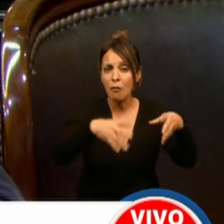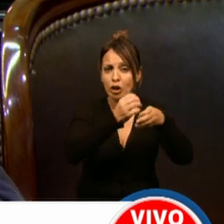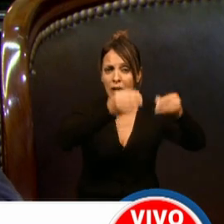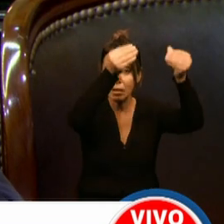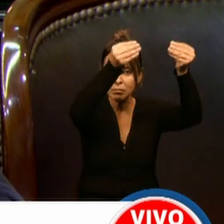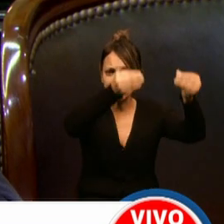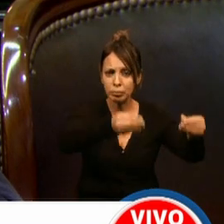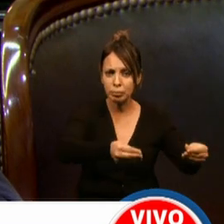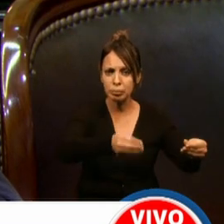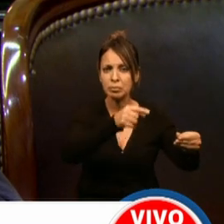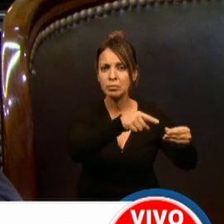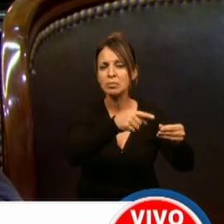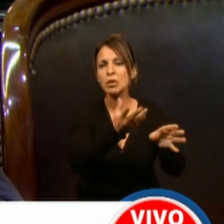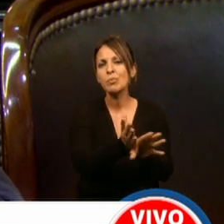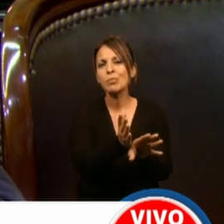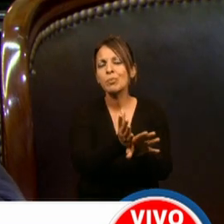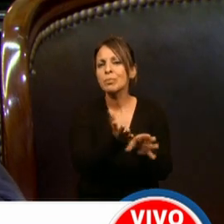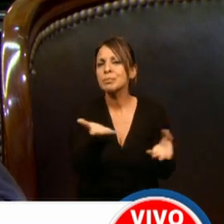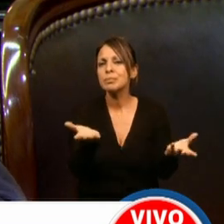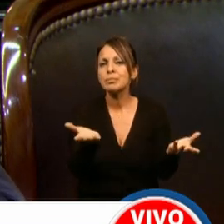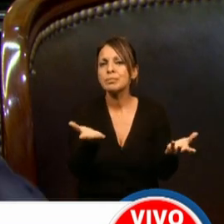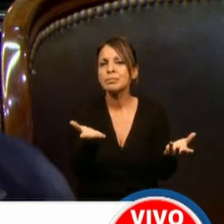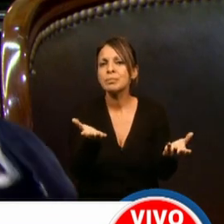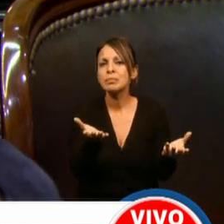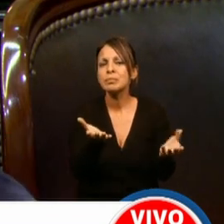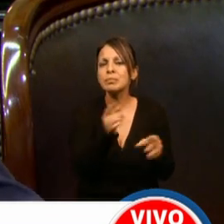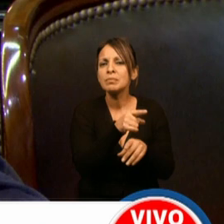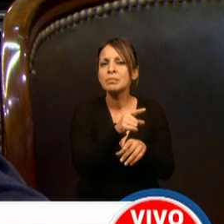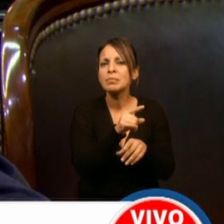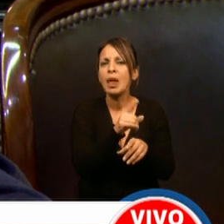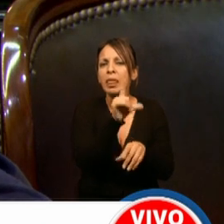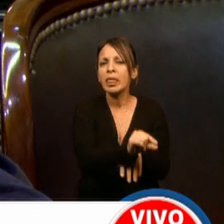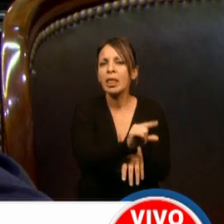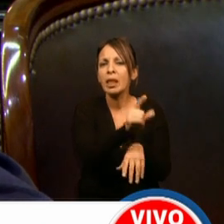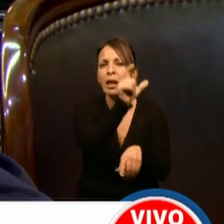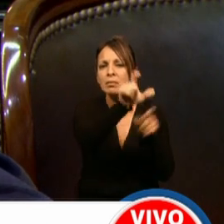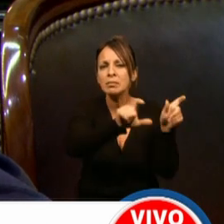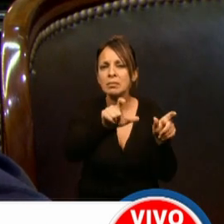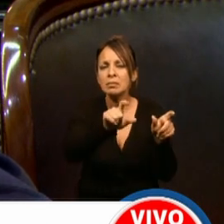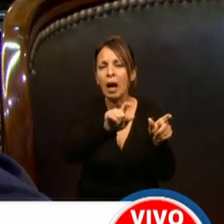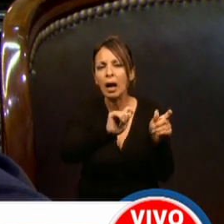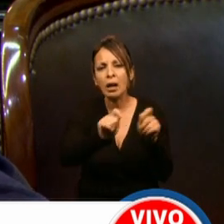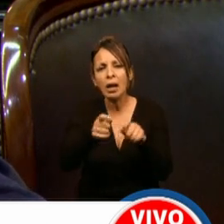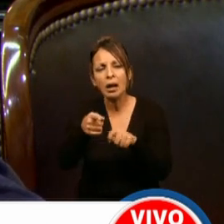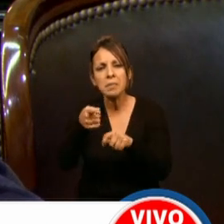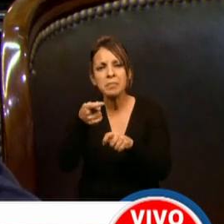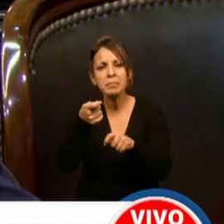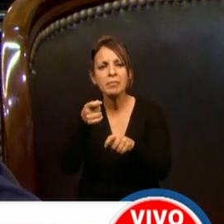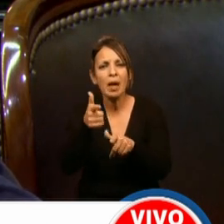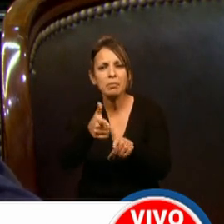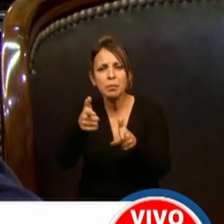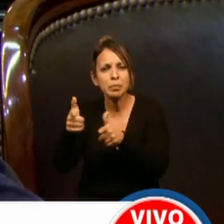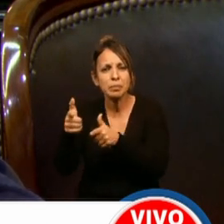la humanidad y de negar la humanidad a pasar a cometer asesinatos hay solamente un